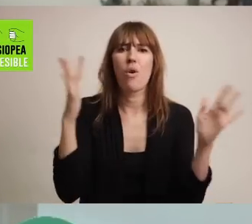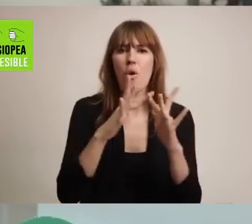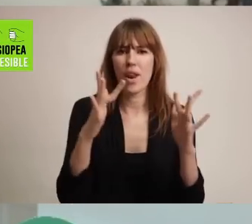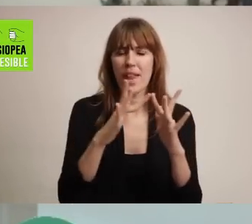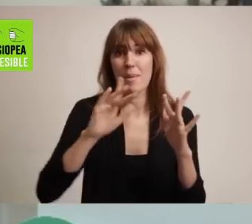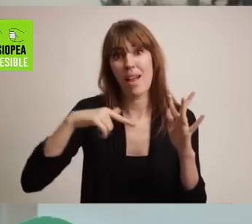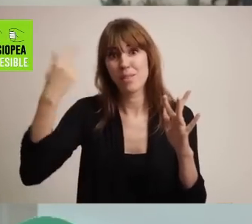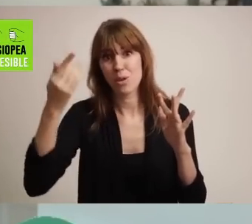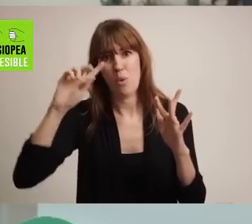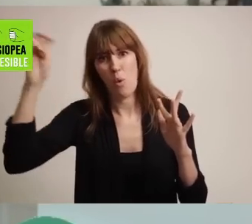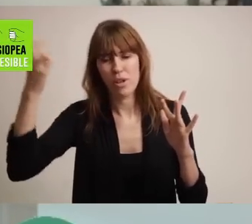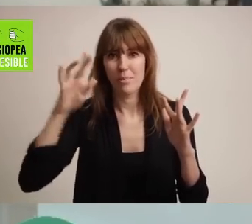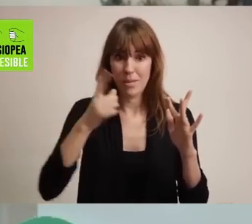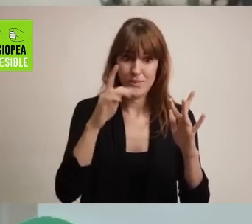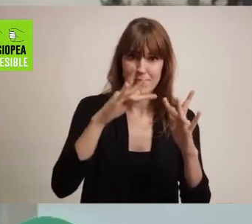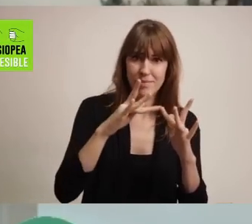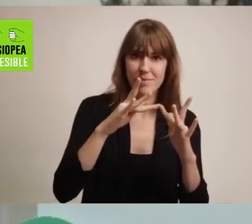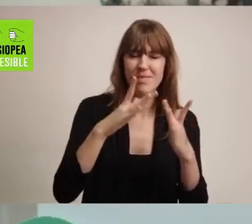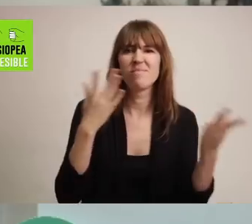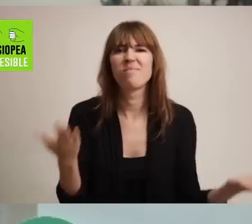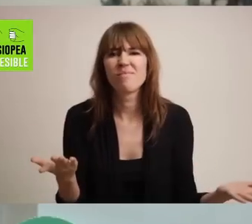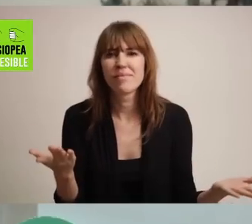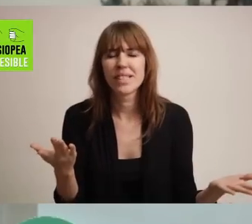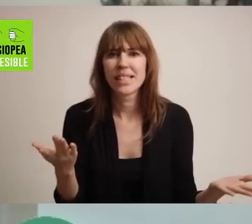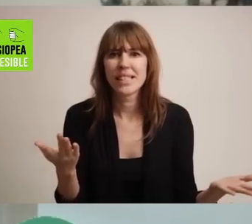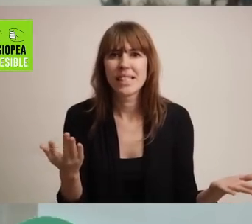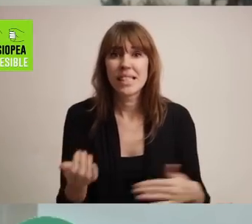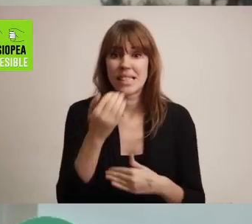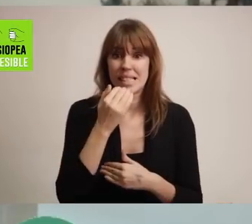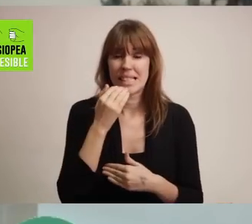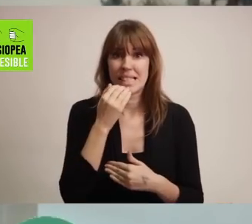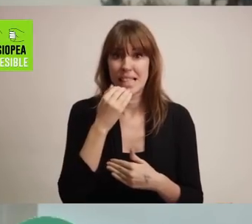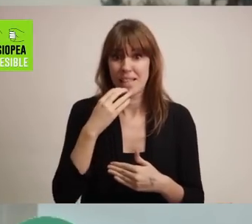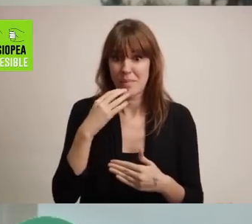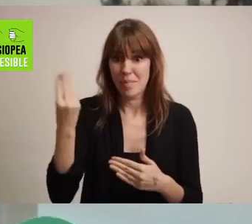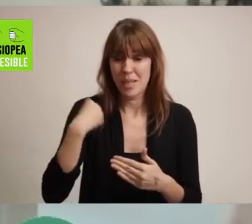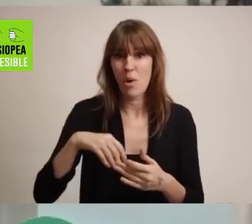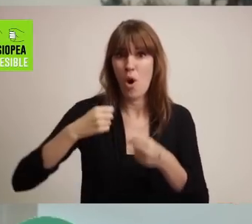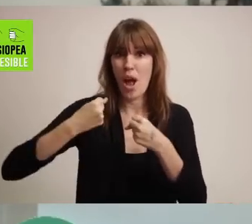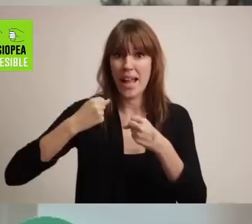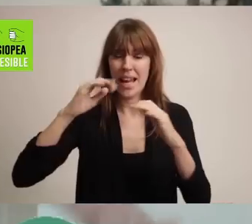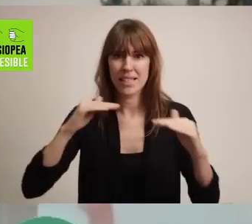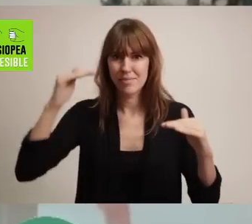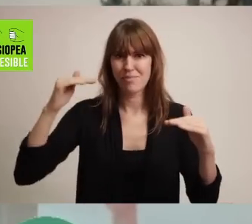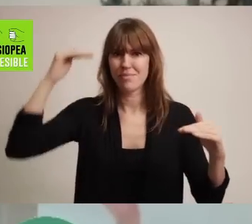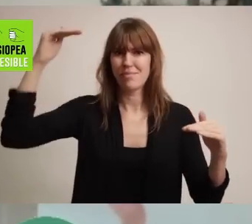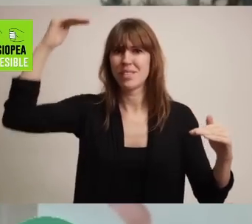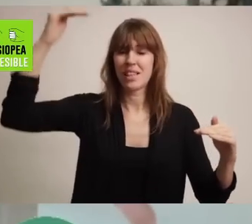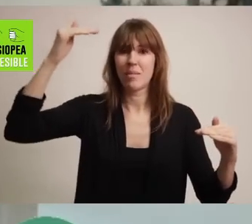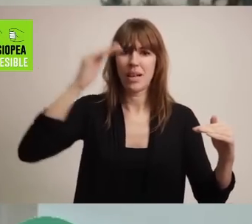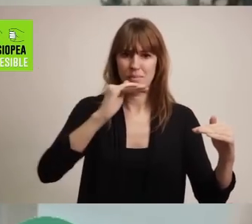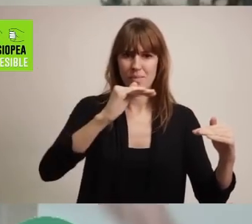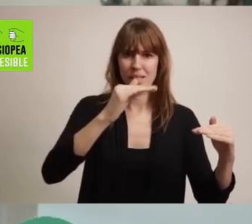¿Cómo se nos puede ocurrir que podamos tener acceso a una fuente que está muy por encima de la que no tenemos